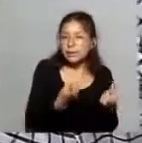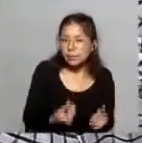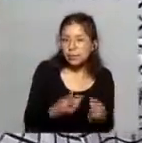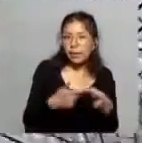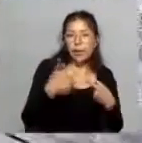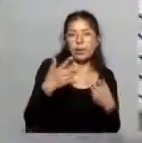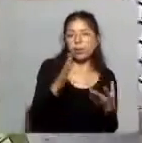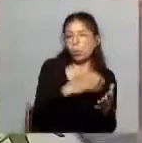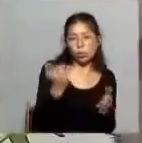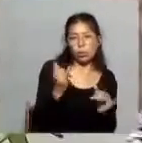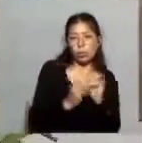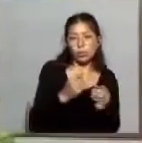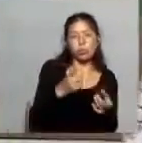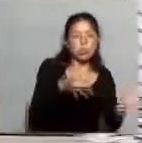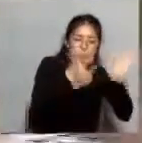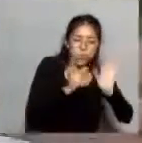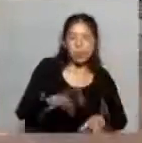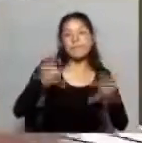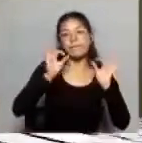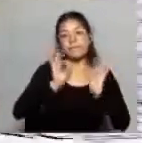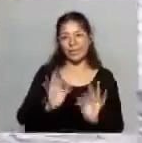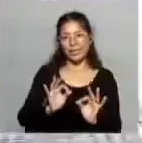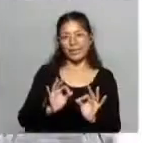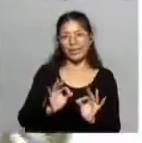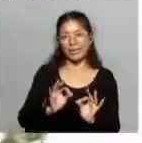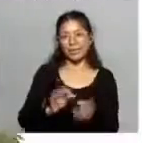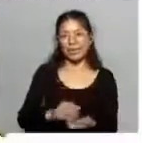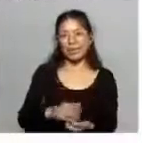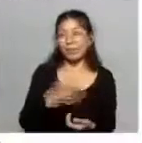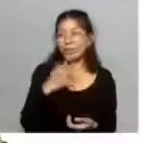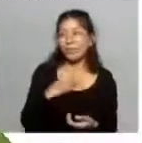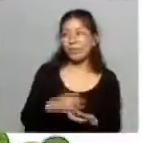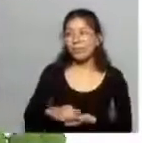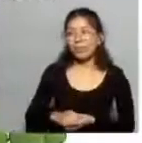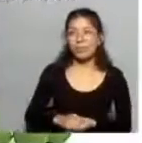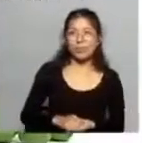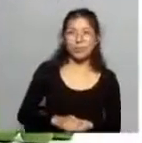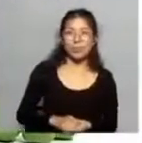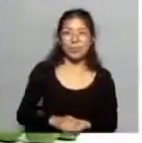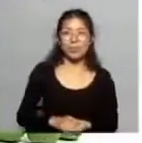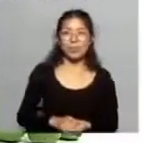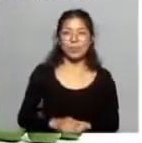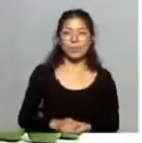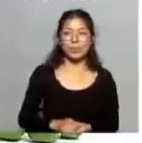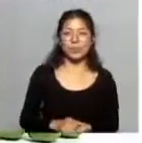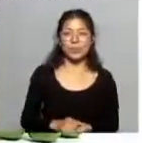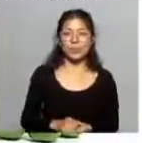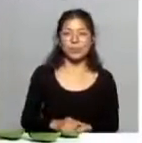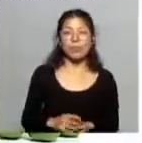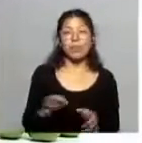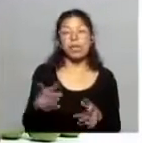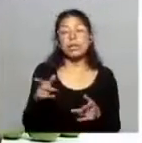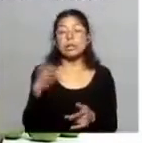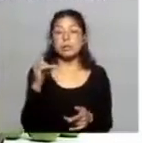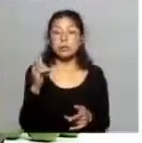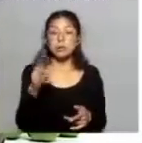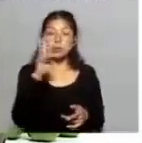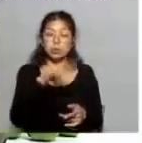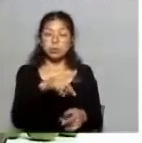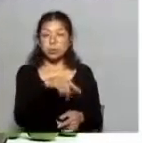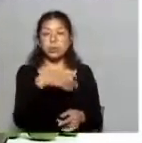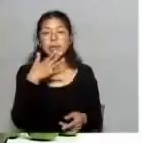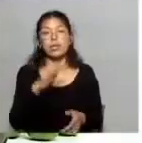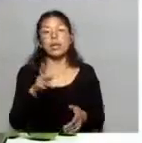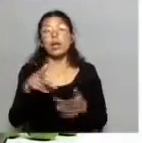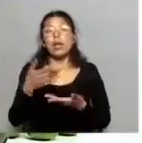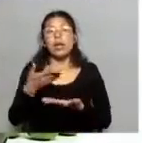que implementar Mariana otra pregunta no era eso y con esto ya le llevamos tranquilidad a la gente a los padres que preguntaban justamente